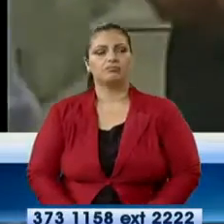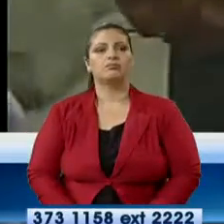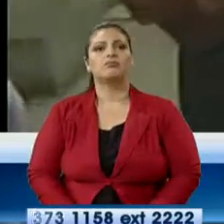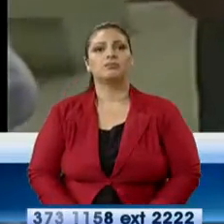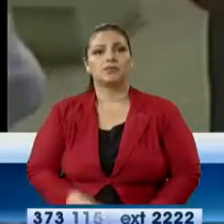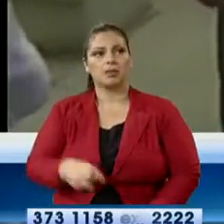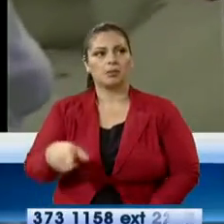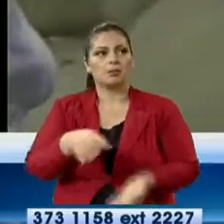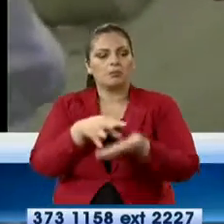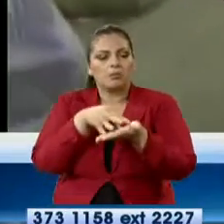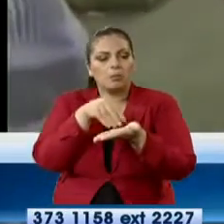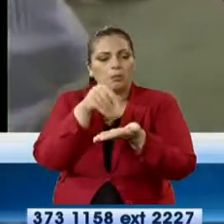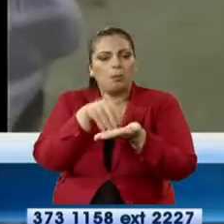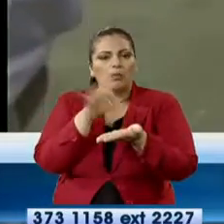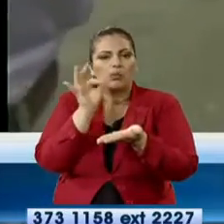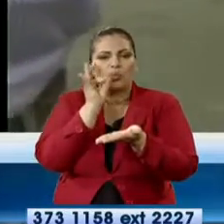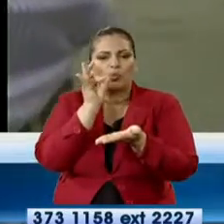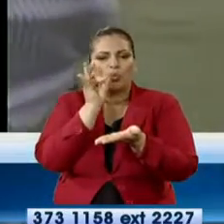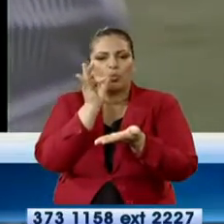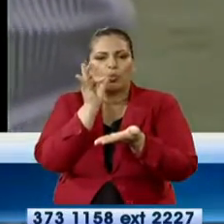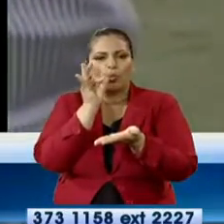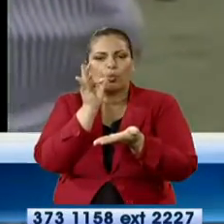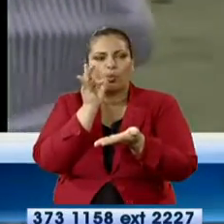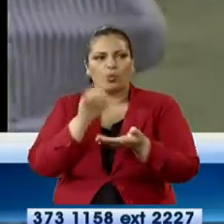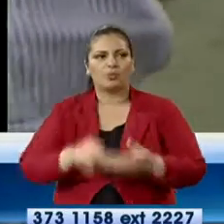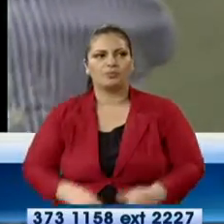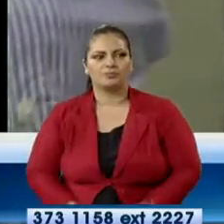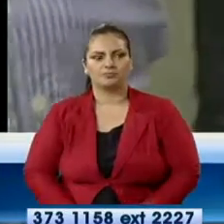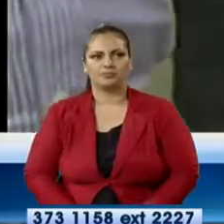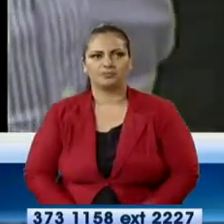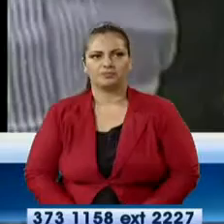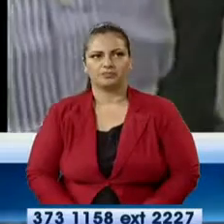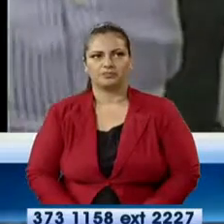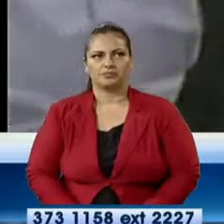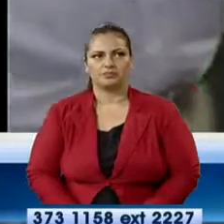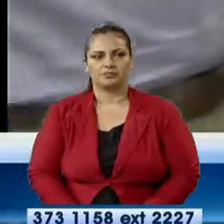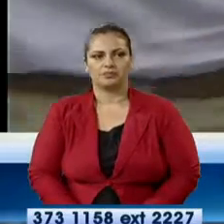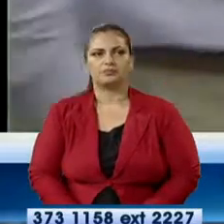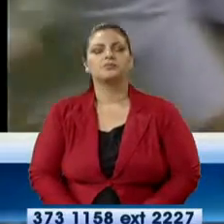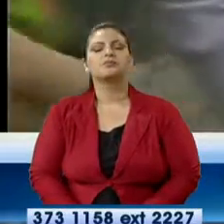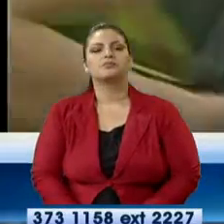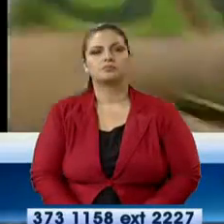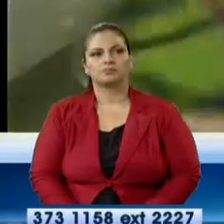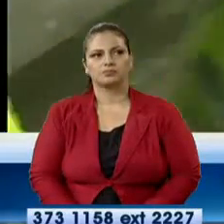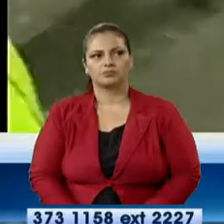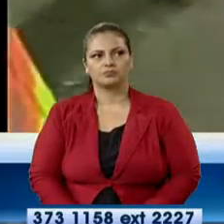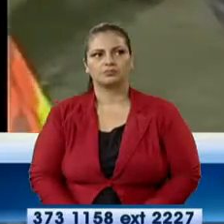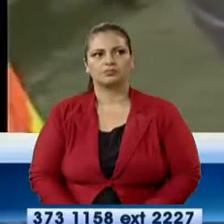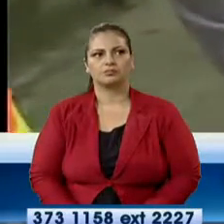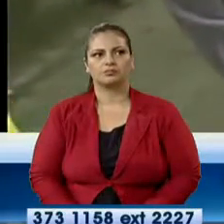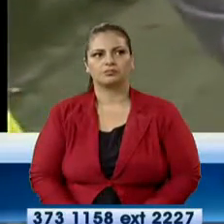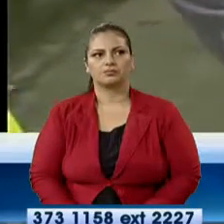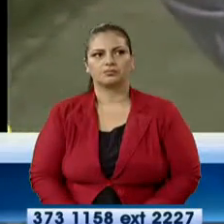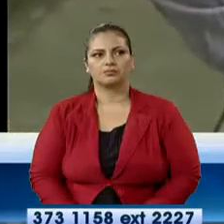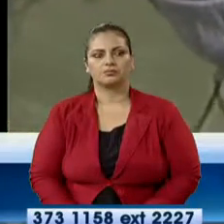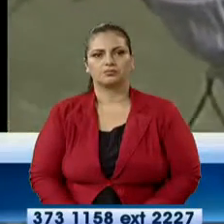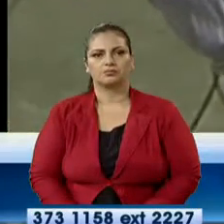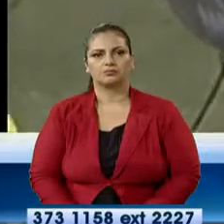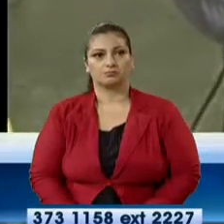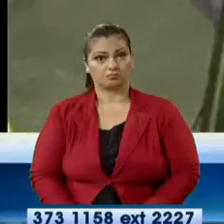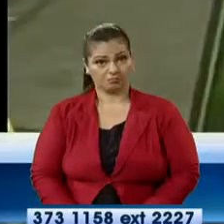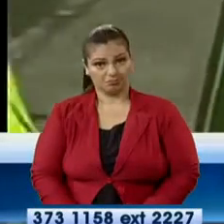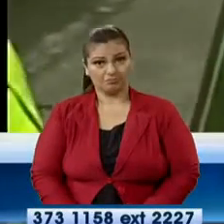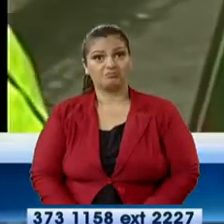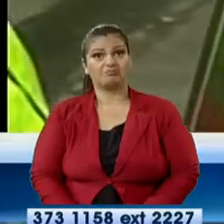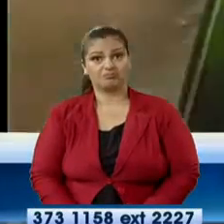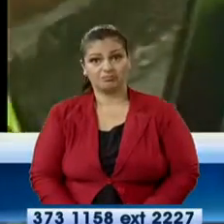presumiblemente marihuana, ¿no? Entonces hay un detenido, estaba en compañía de otro ciudadano que tiene dos antecedentes,